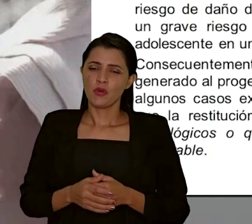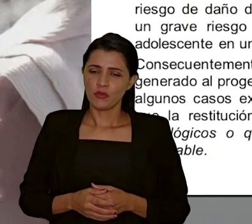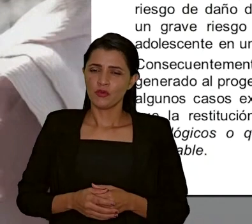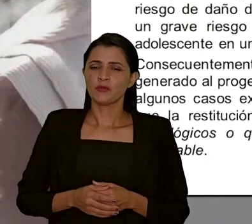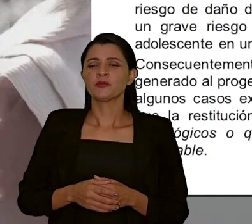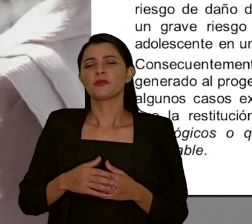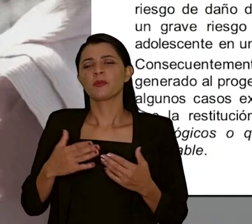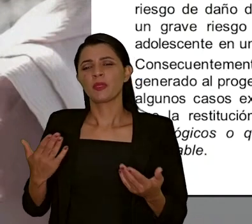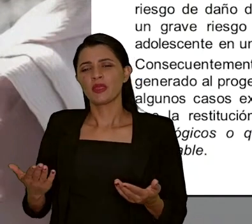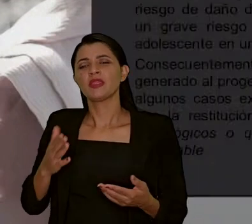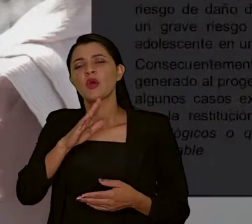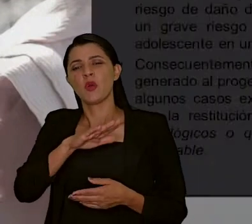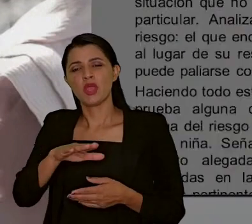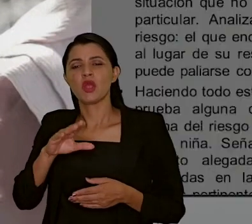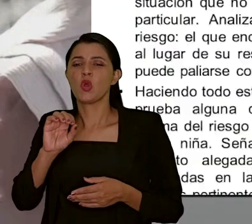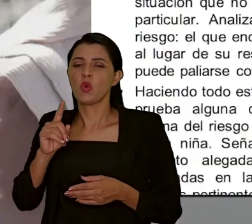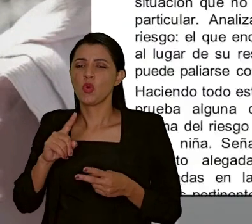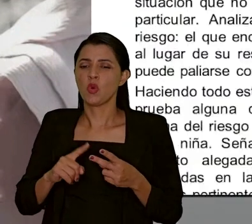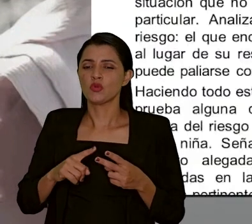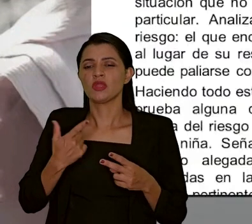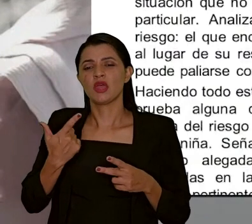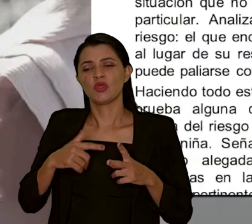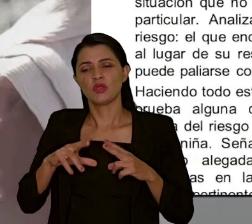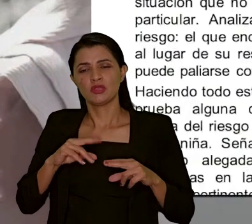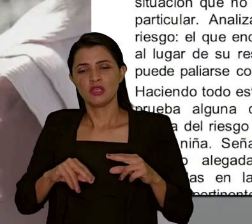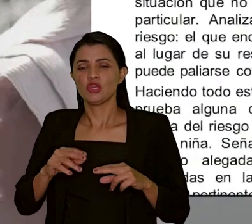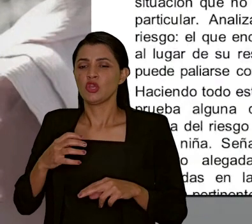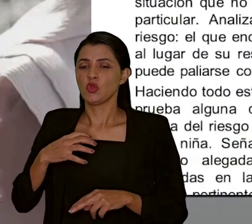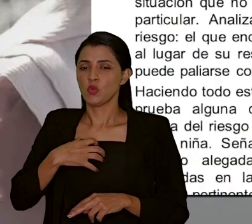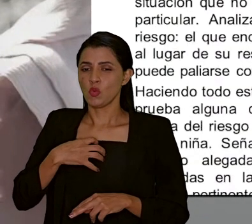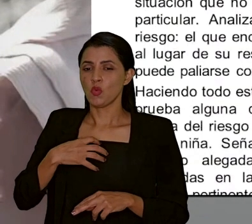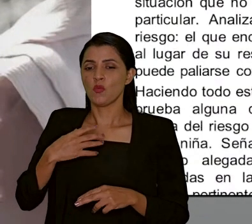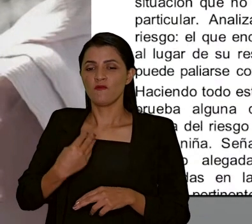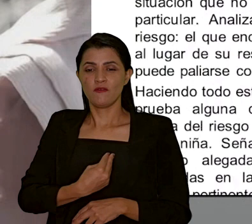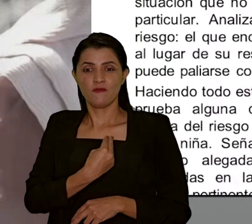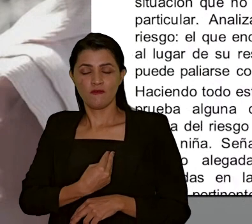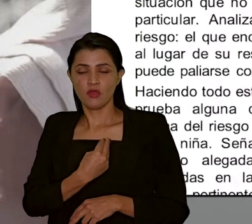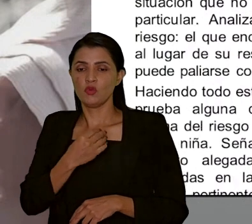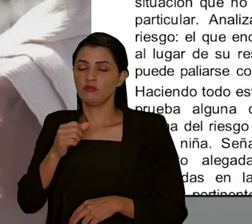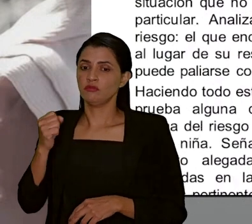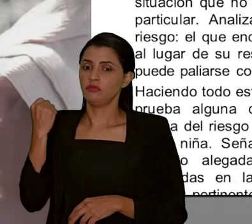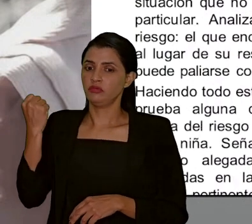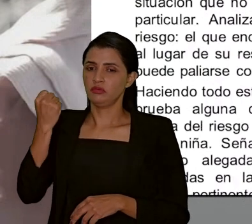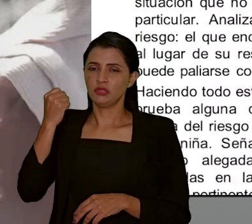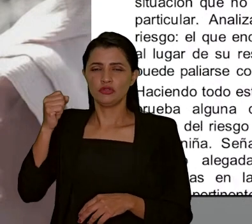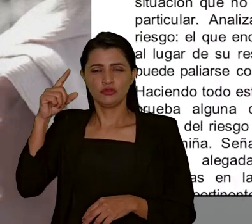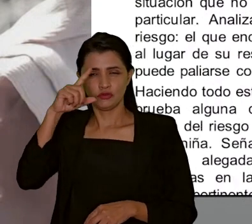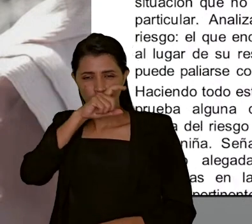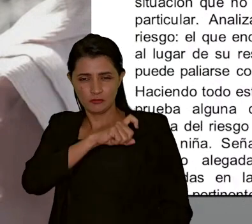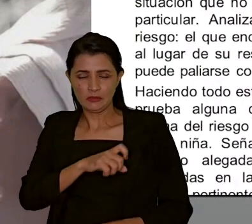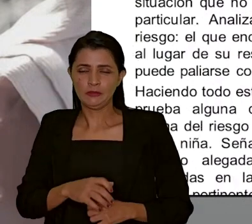adolescente en una situación. Distingue que el término grave